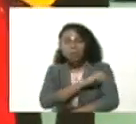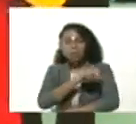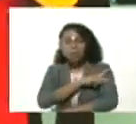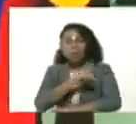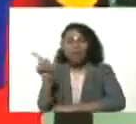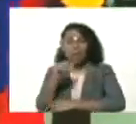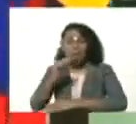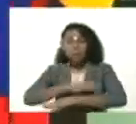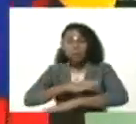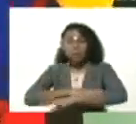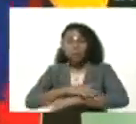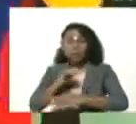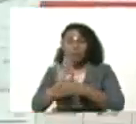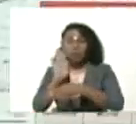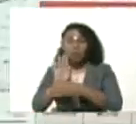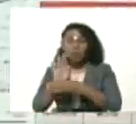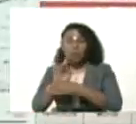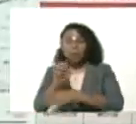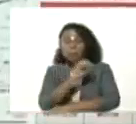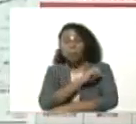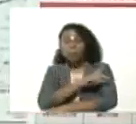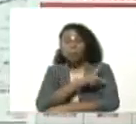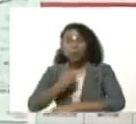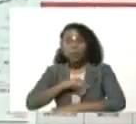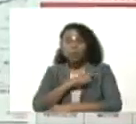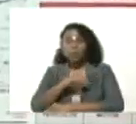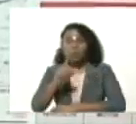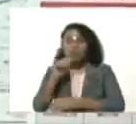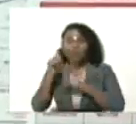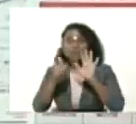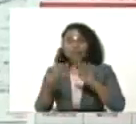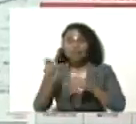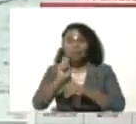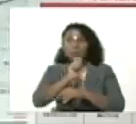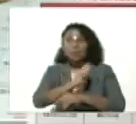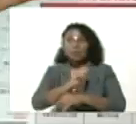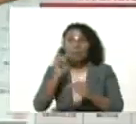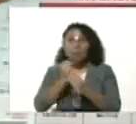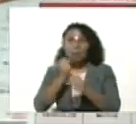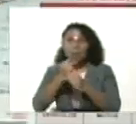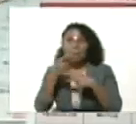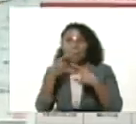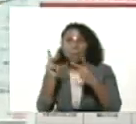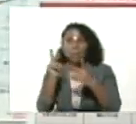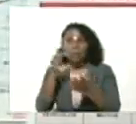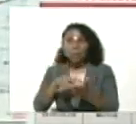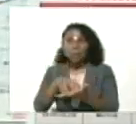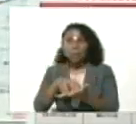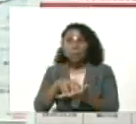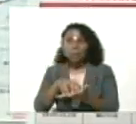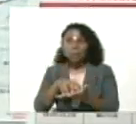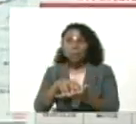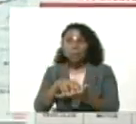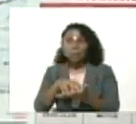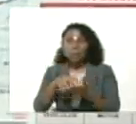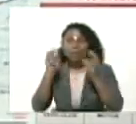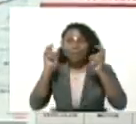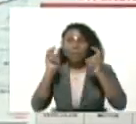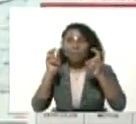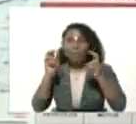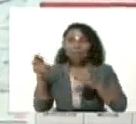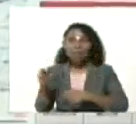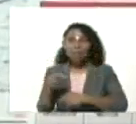gracias a la acción preventiva de Protección Civil, nosotros teníamos 6 meses con obras públicas del Estado trabajando el cauce del río